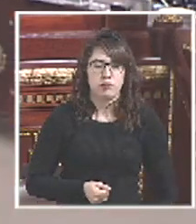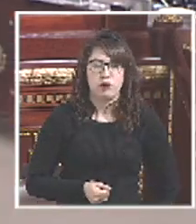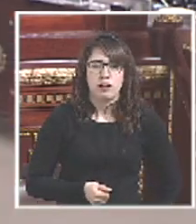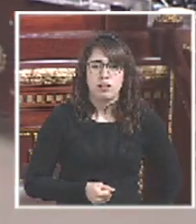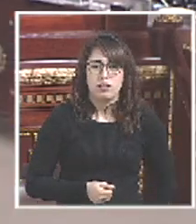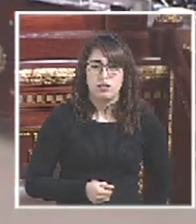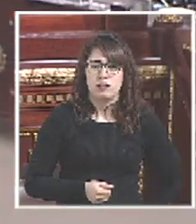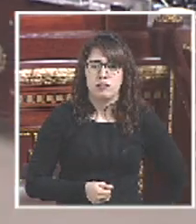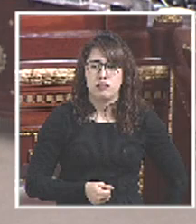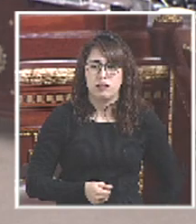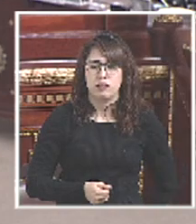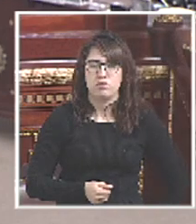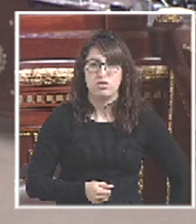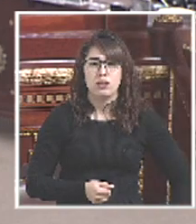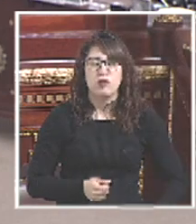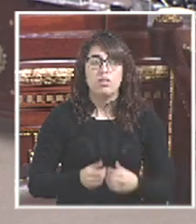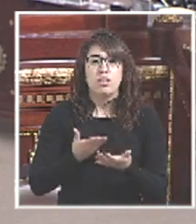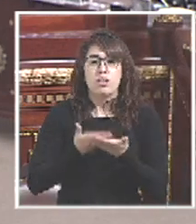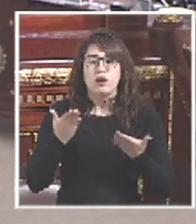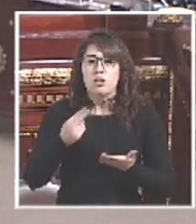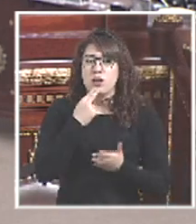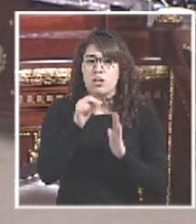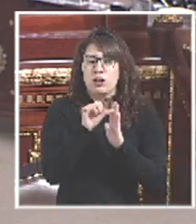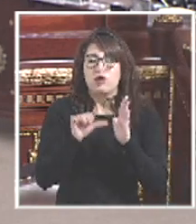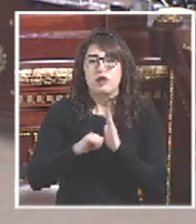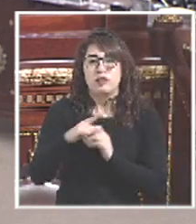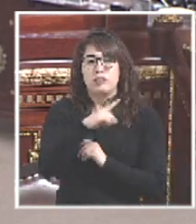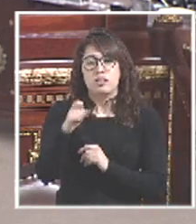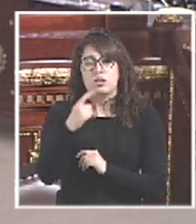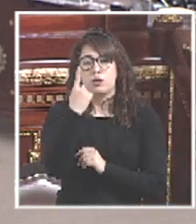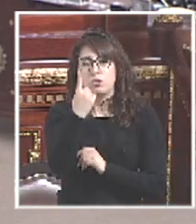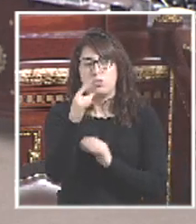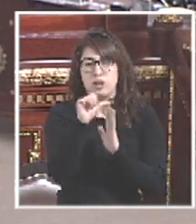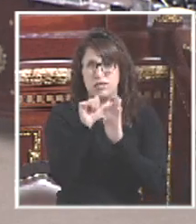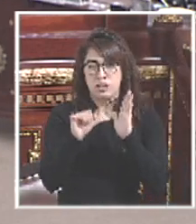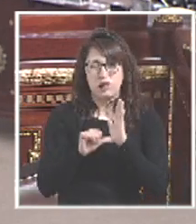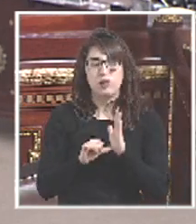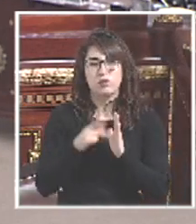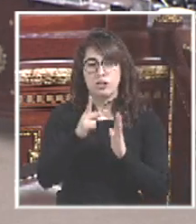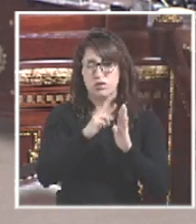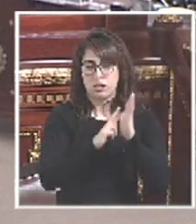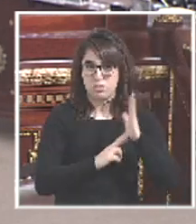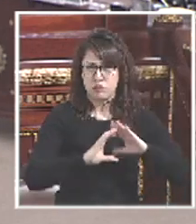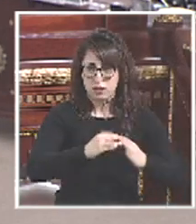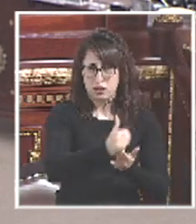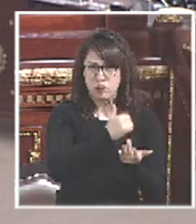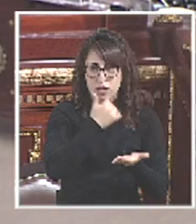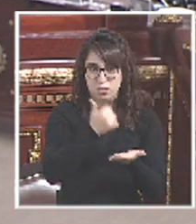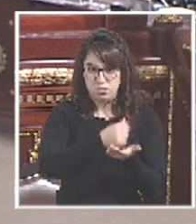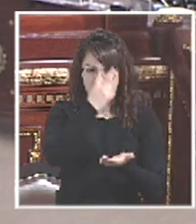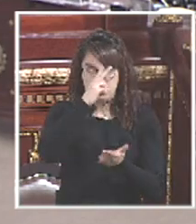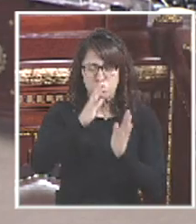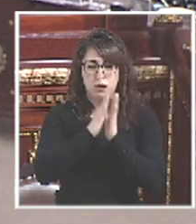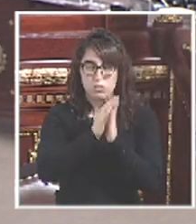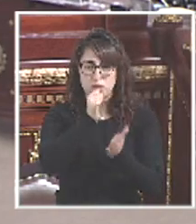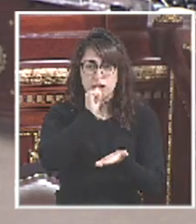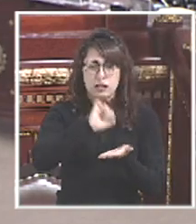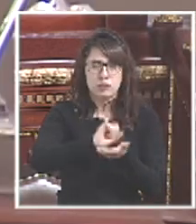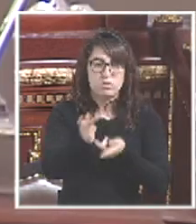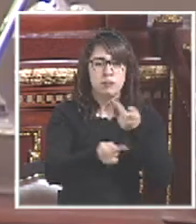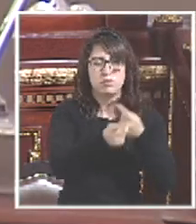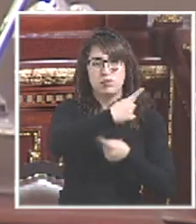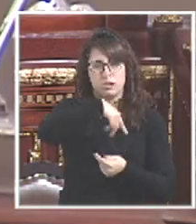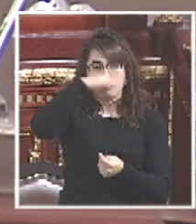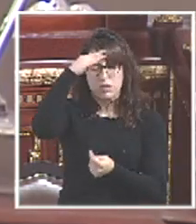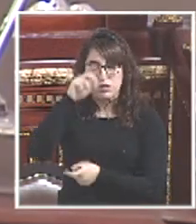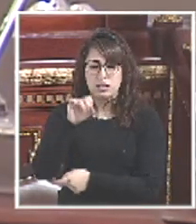En términos de lo dispuesto por el artículo 101 del Reglamento del Congreso de la Ciudad de México, consulta a la Secretaría a la Comisión Permanente en Votación Económica si